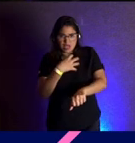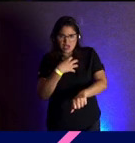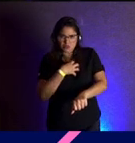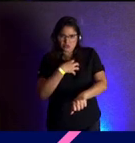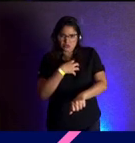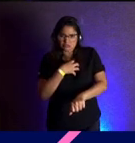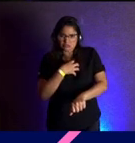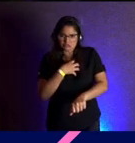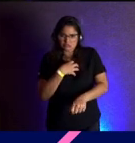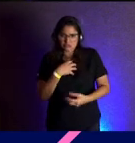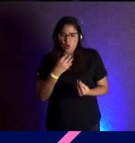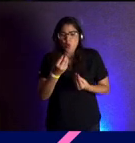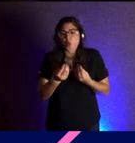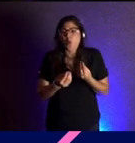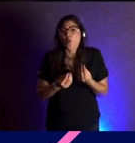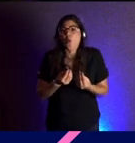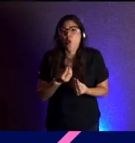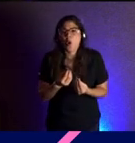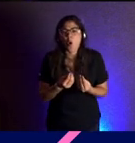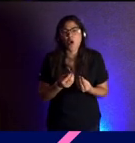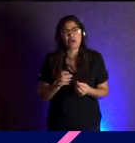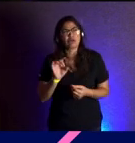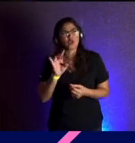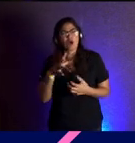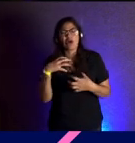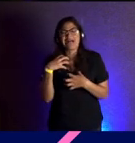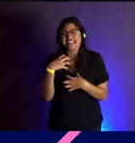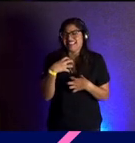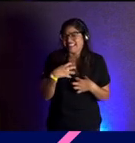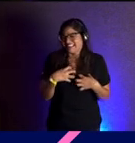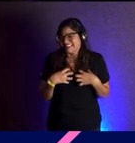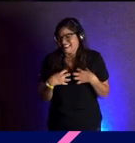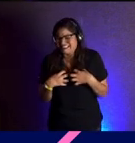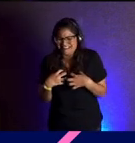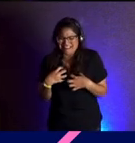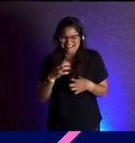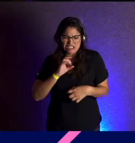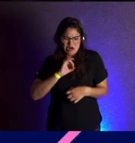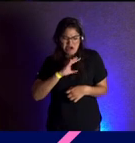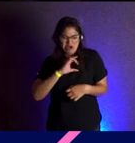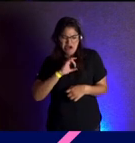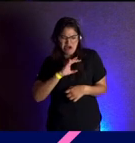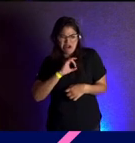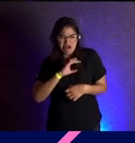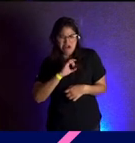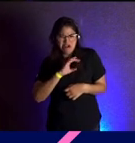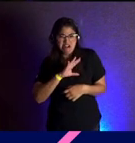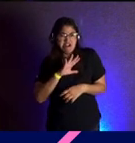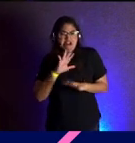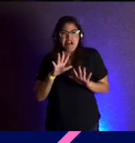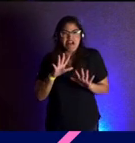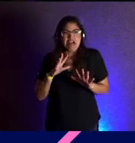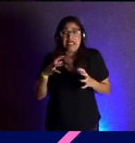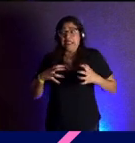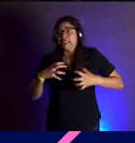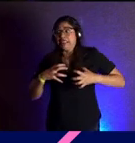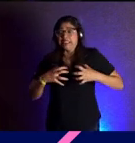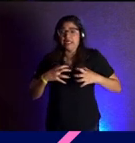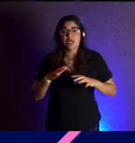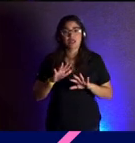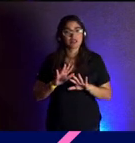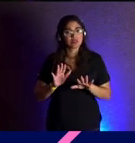es angustia y miedo y terror. La emoción también